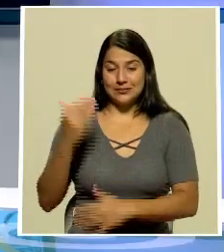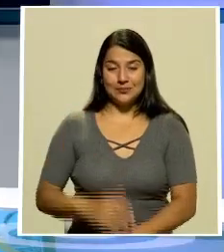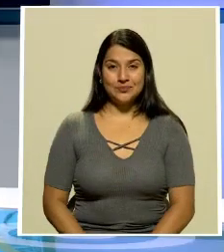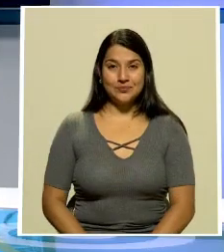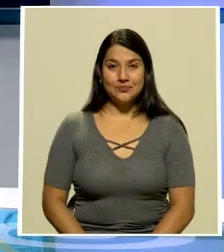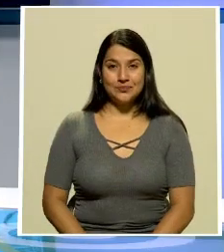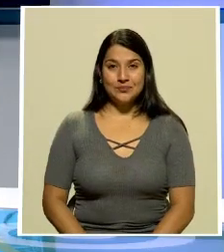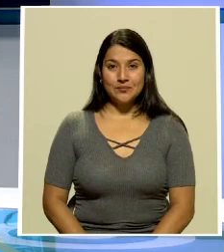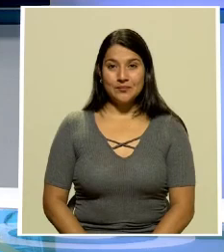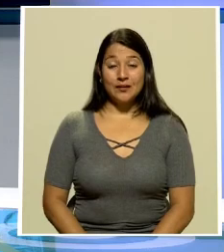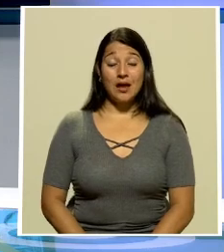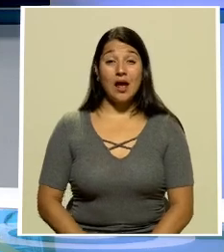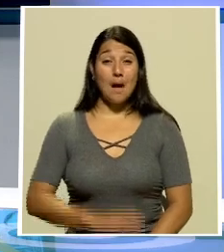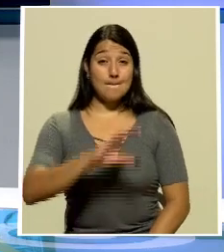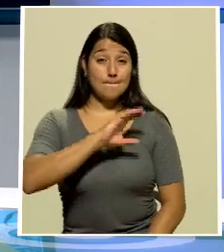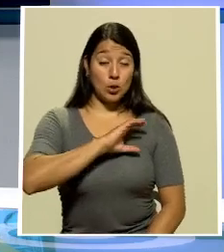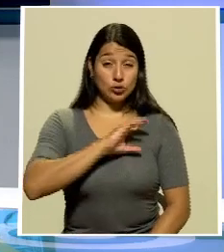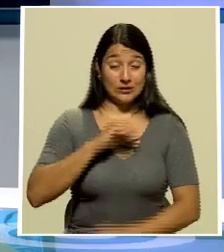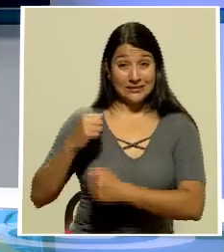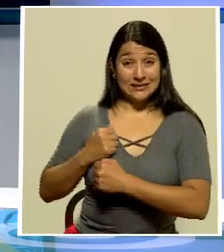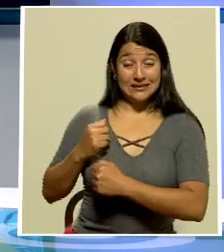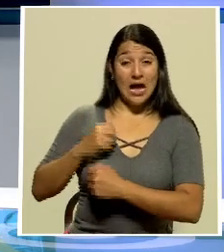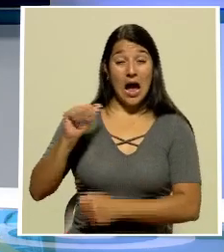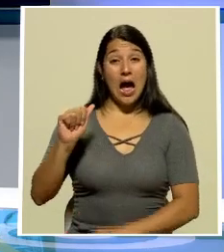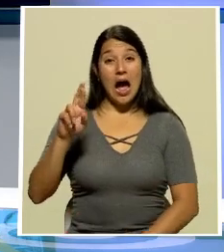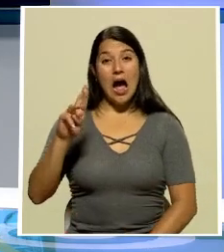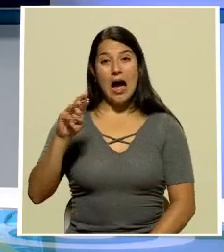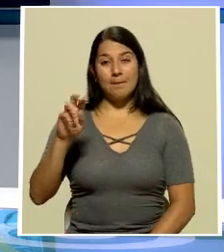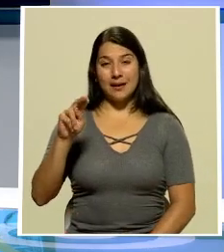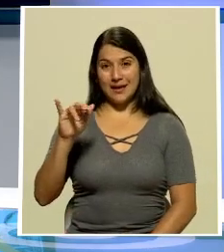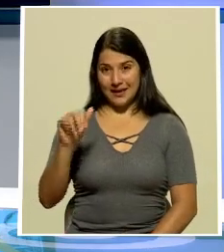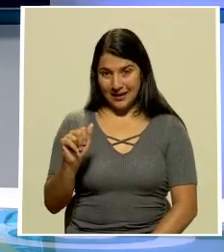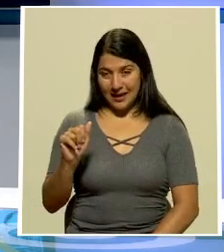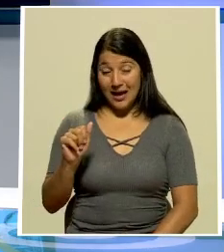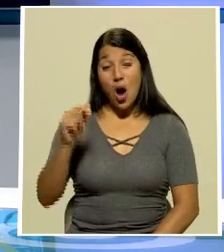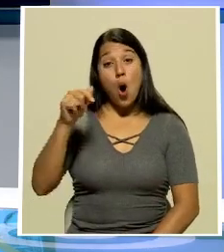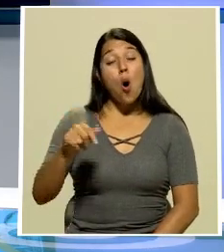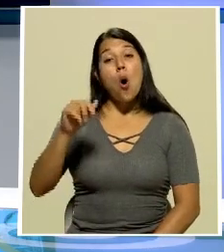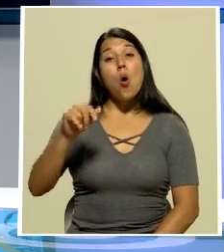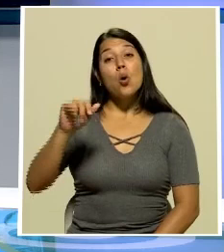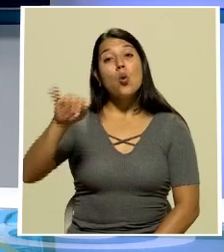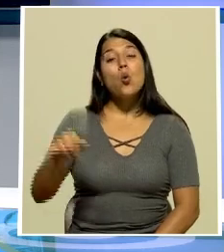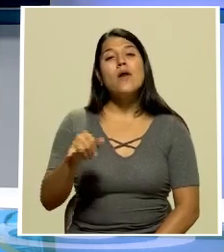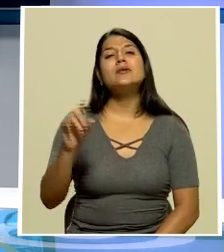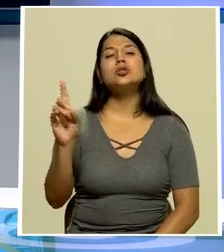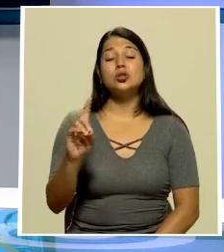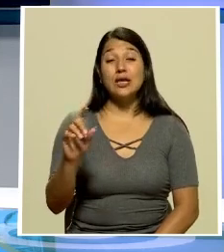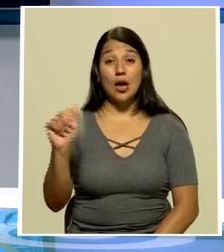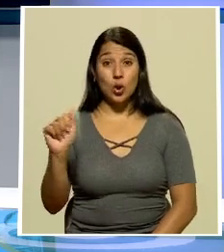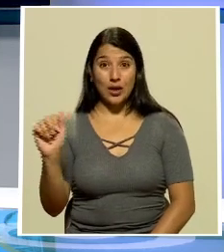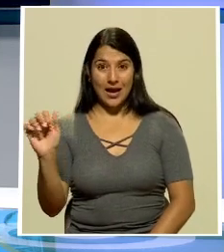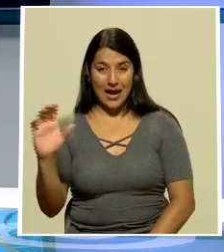Las fuerzas armenias y azerbaiyanas proseguían con fieros combates este jueves en Nagorno-Karabaj.